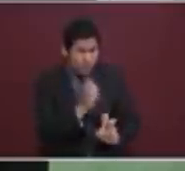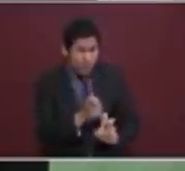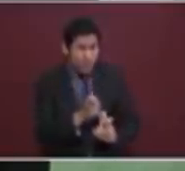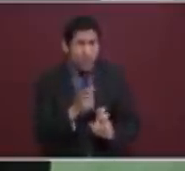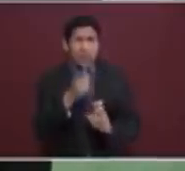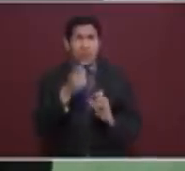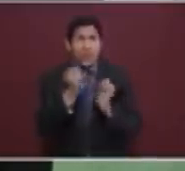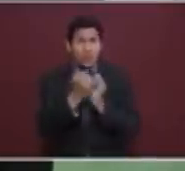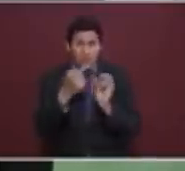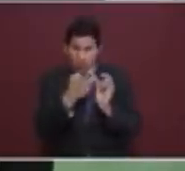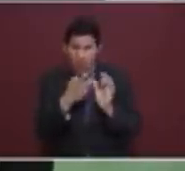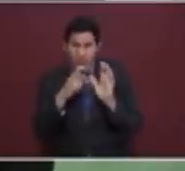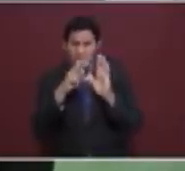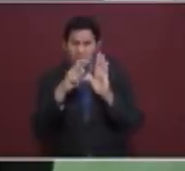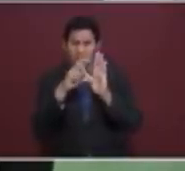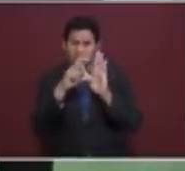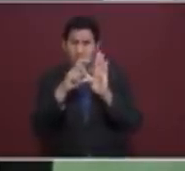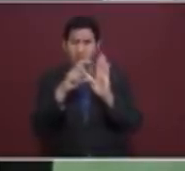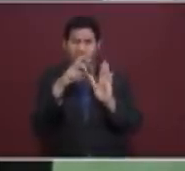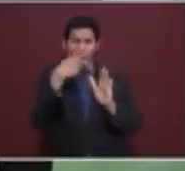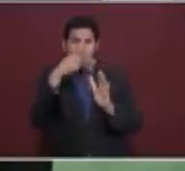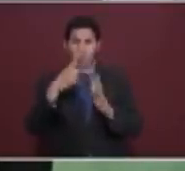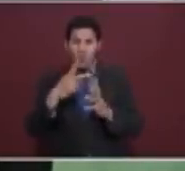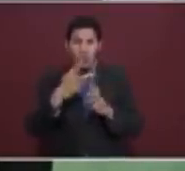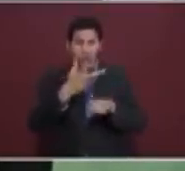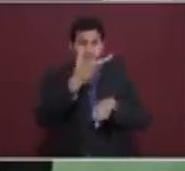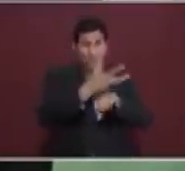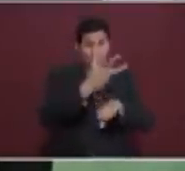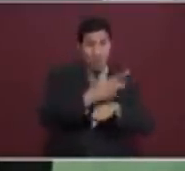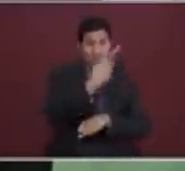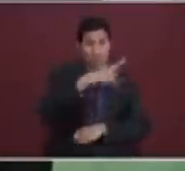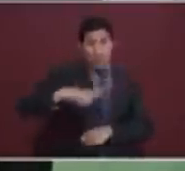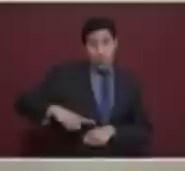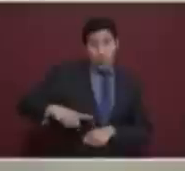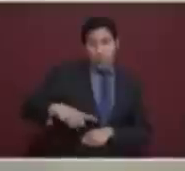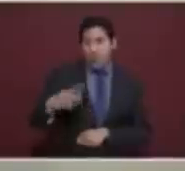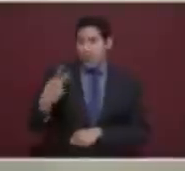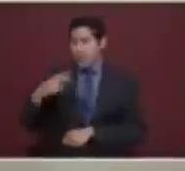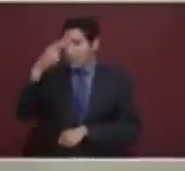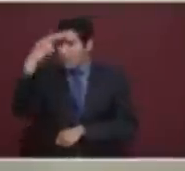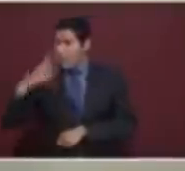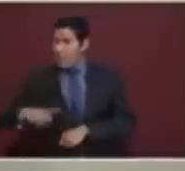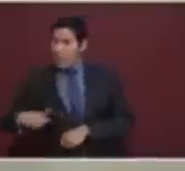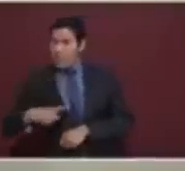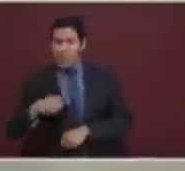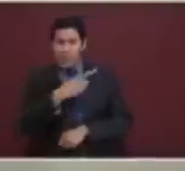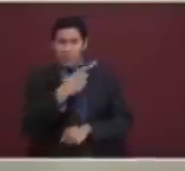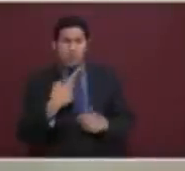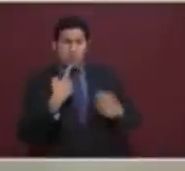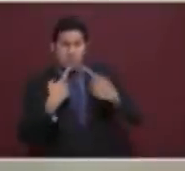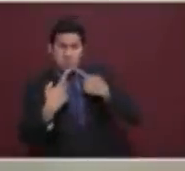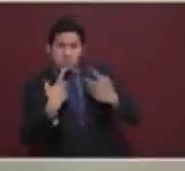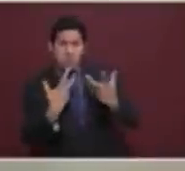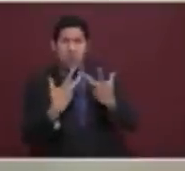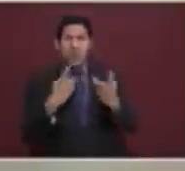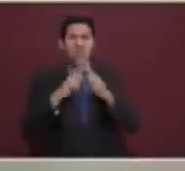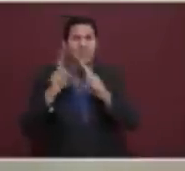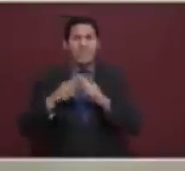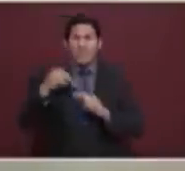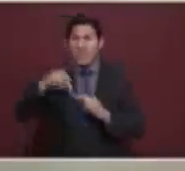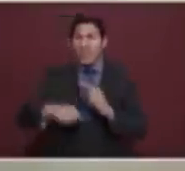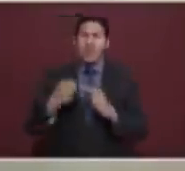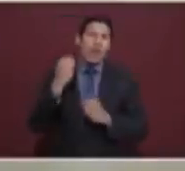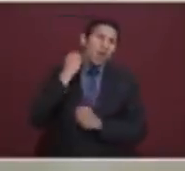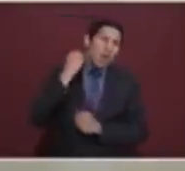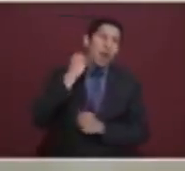hasta qué punto llega la colaboración del gobierno de méxico en eeuu para investigar y en este caso pues expirará a abogados activistas